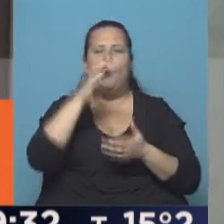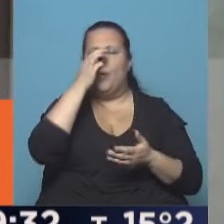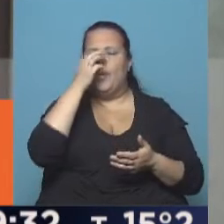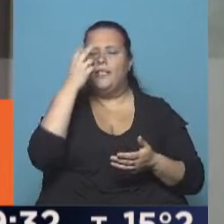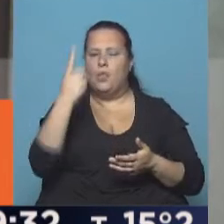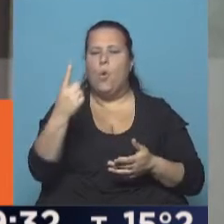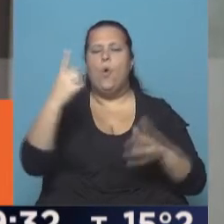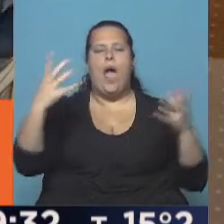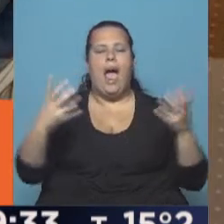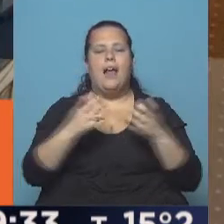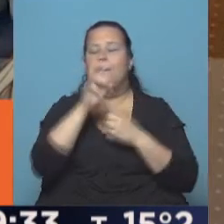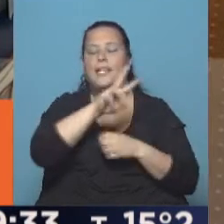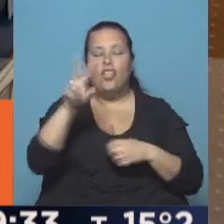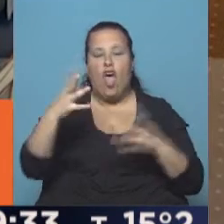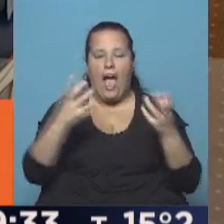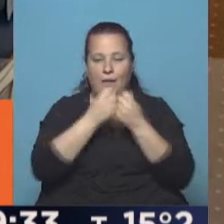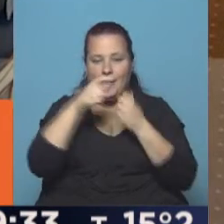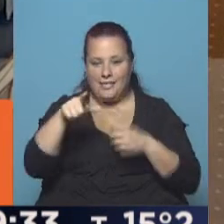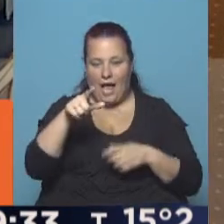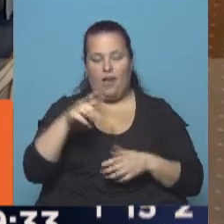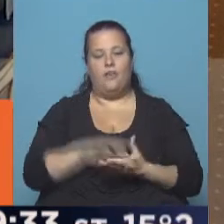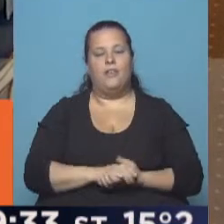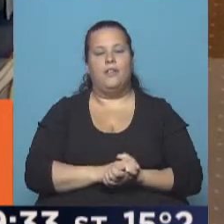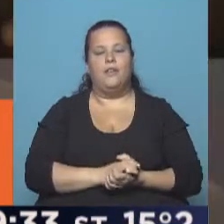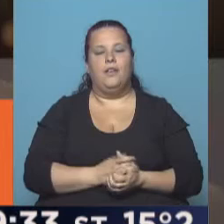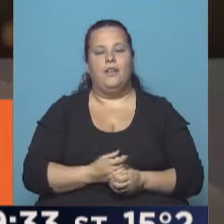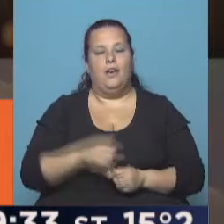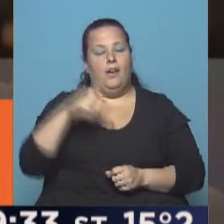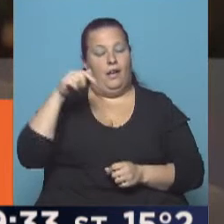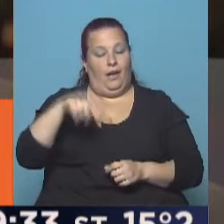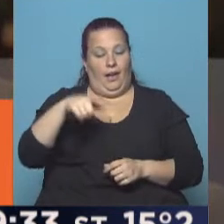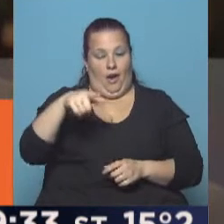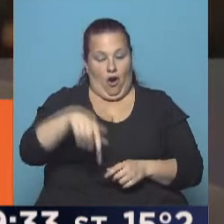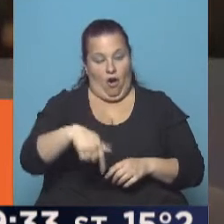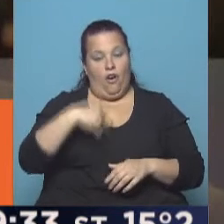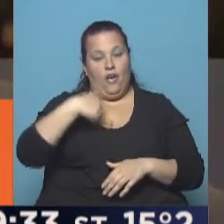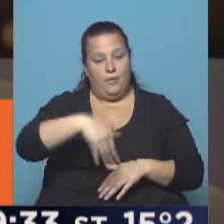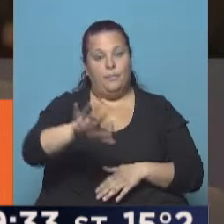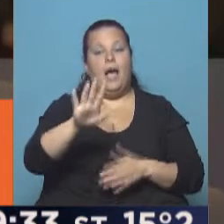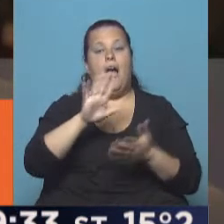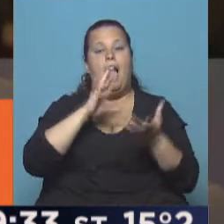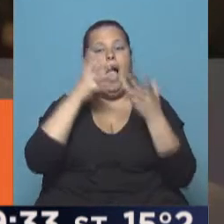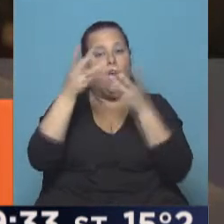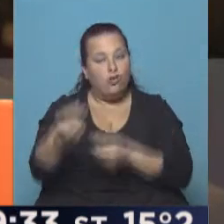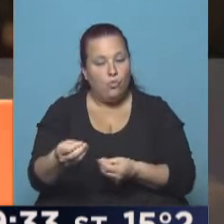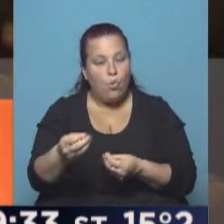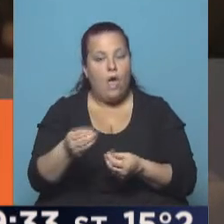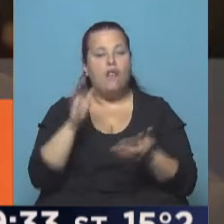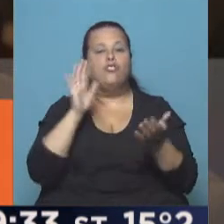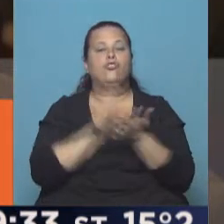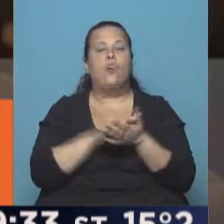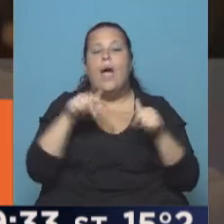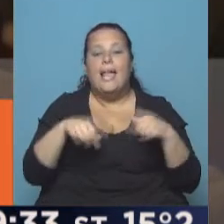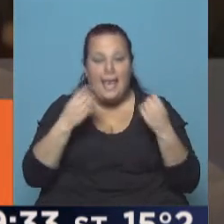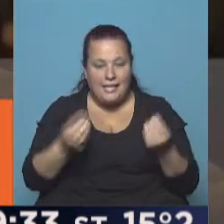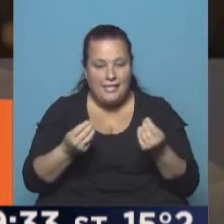22º Congreso Internacional del sector. Hoy estamos desarrollando un aporte en esta